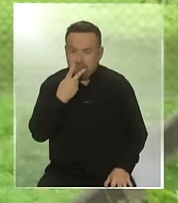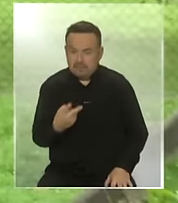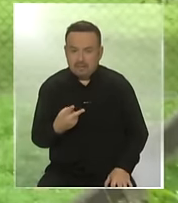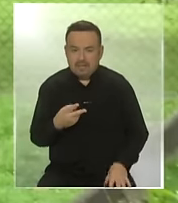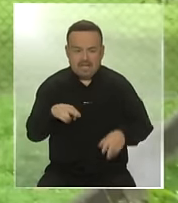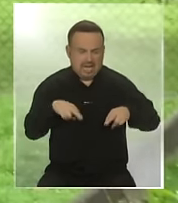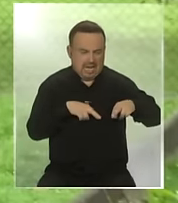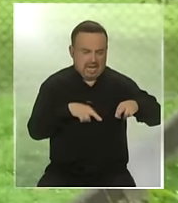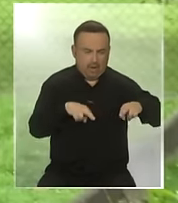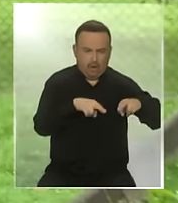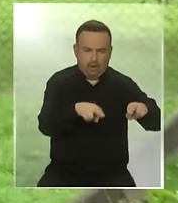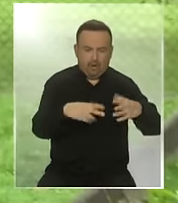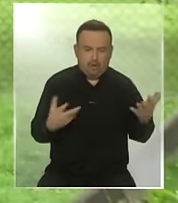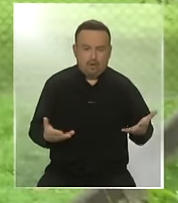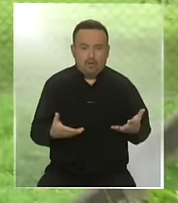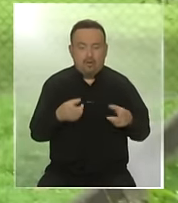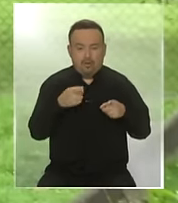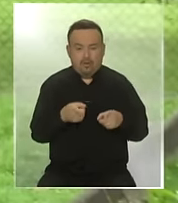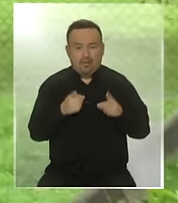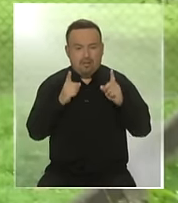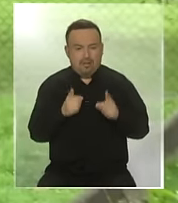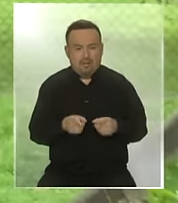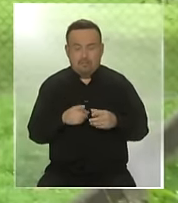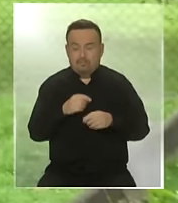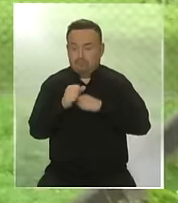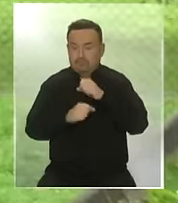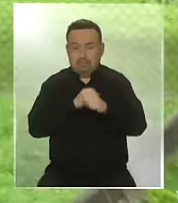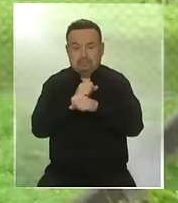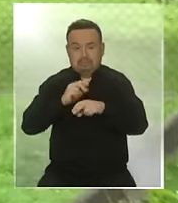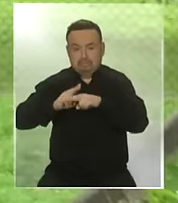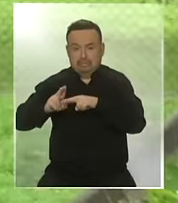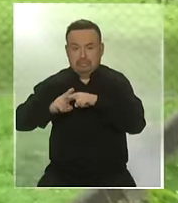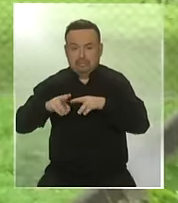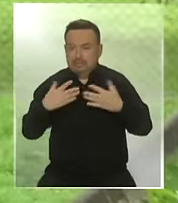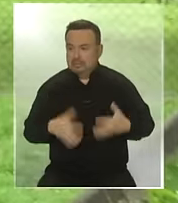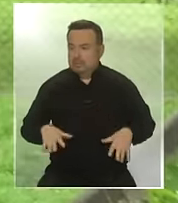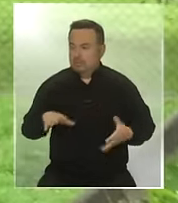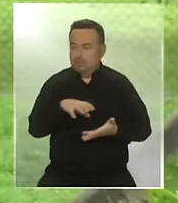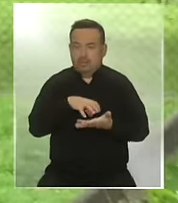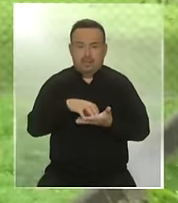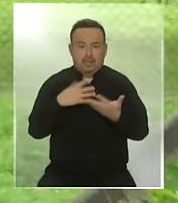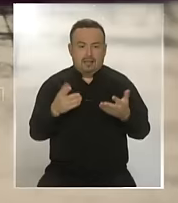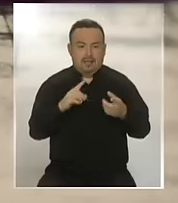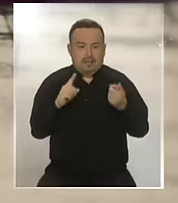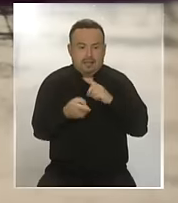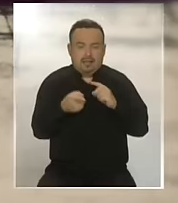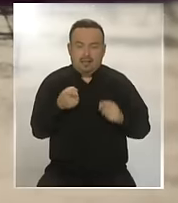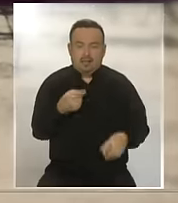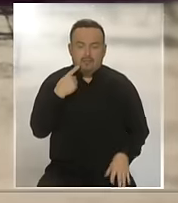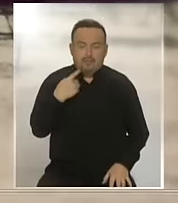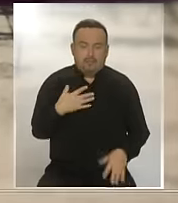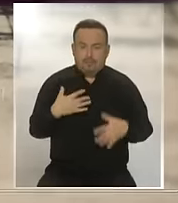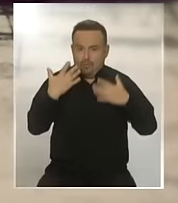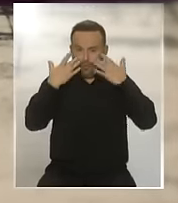el río con todos los efectos que tuvo y que duraron hartos años hasta que el aspecto de la ciudad cambió, para mí fue impactante.